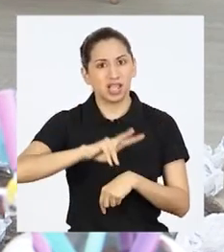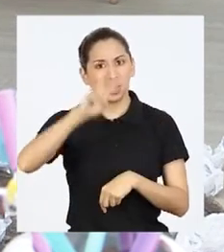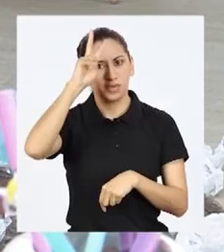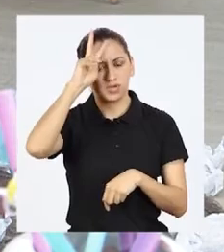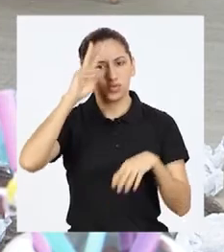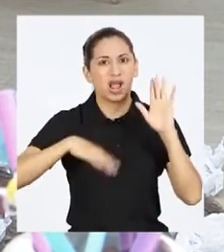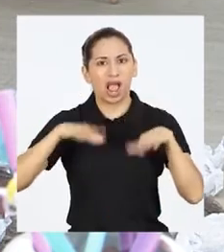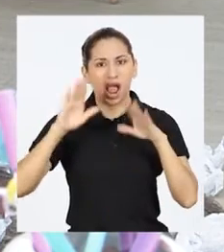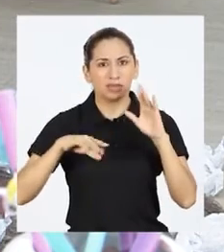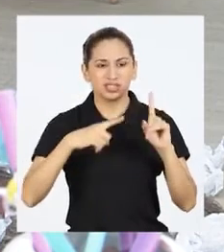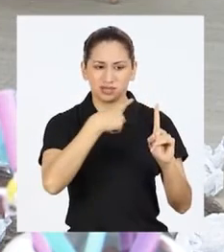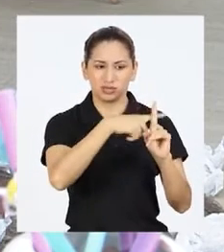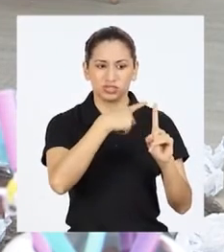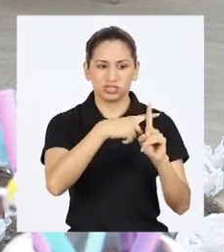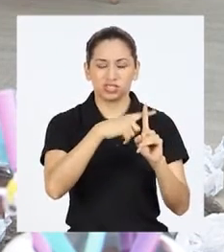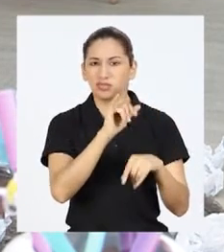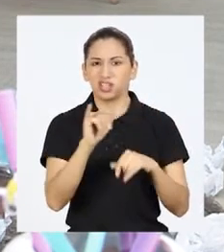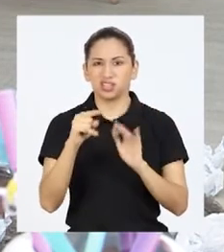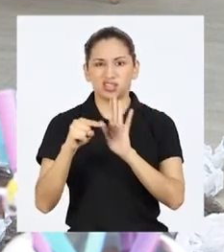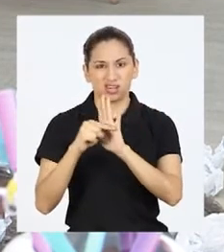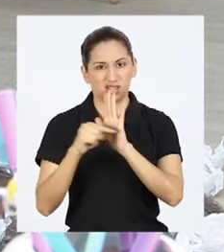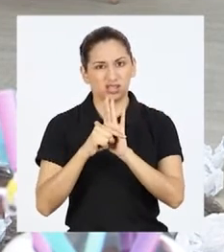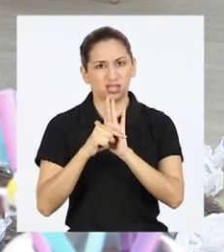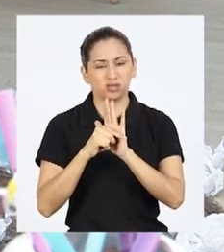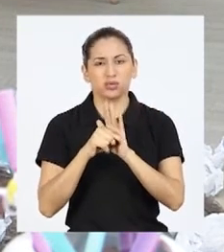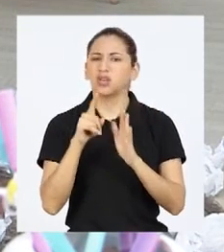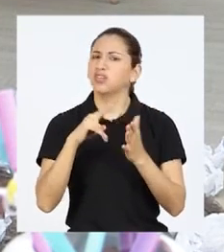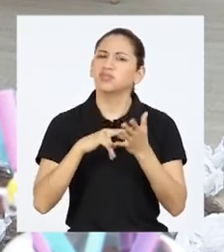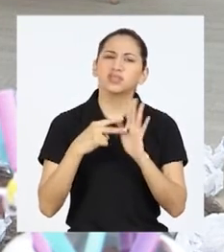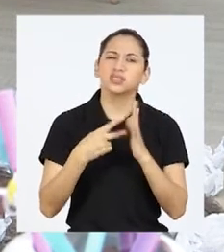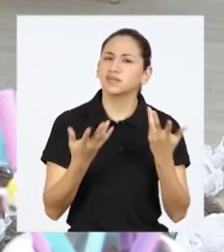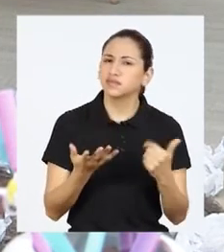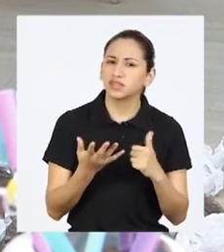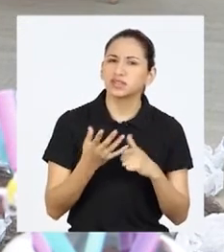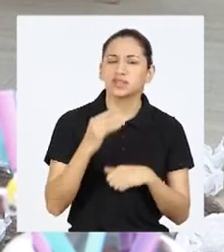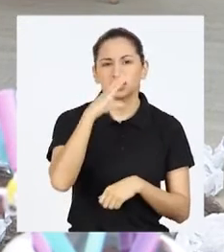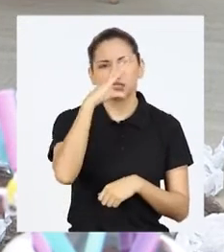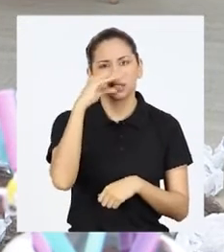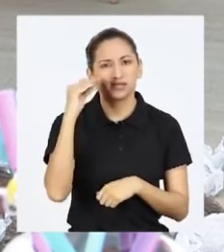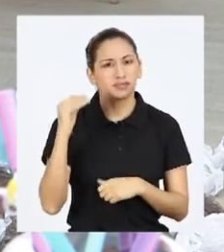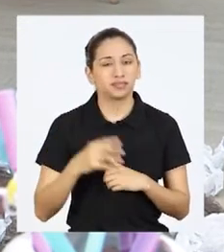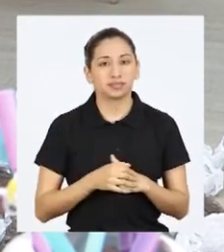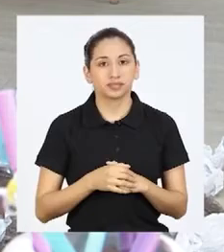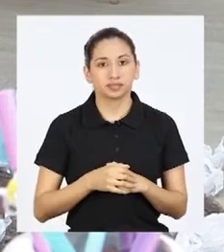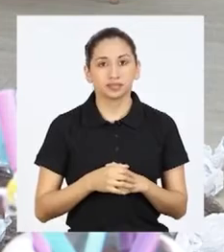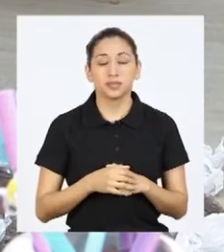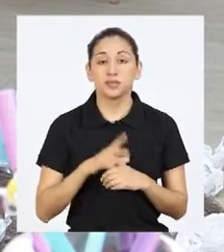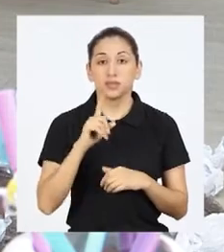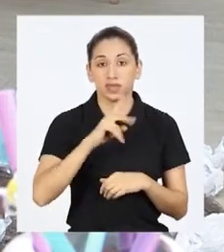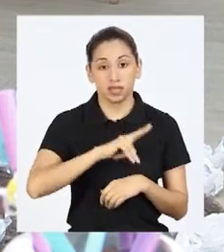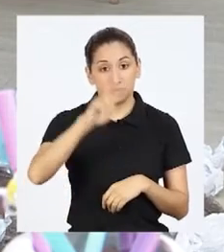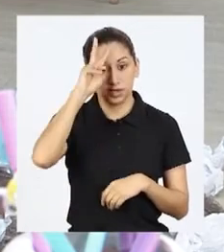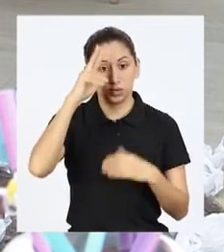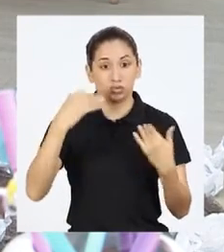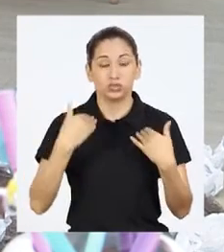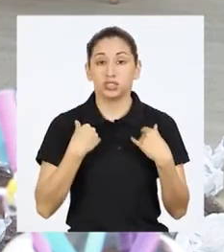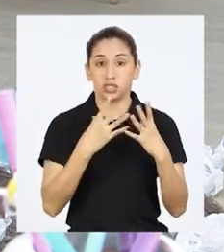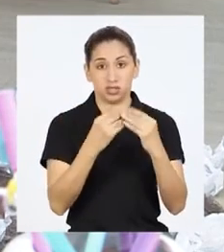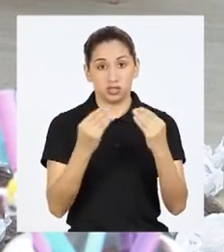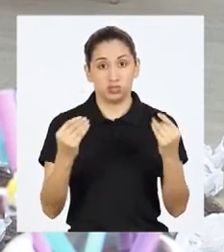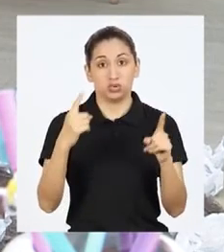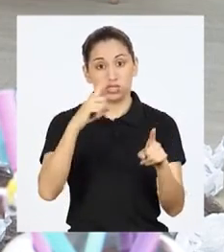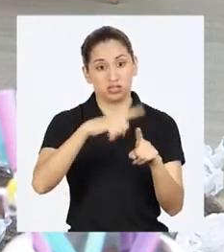veces tanto positiva como negativa. ¿A qué te refieres, Yamile? Nuestro país posee una gran diversidad